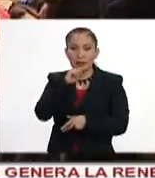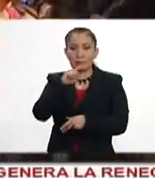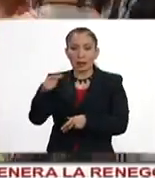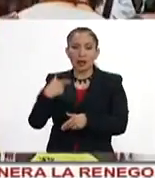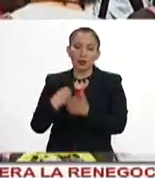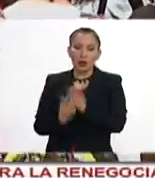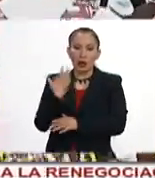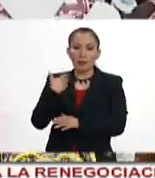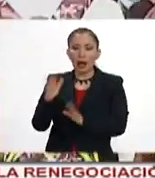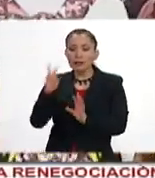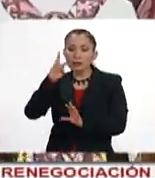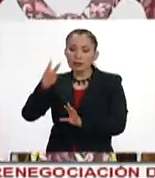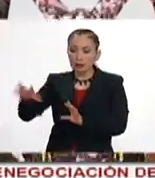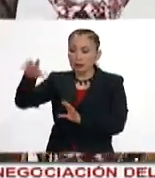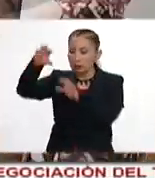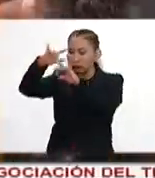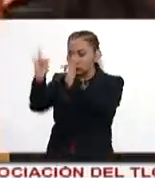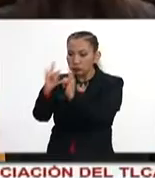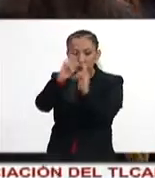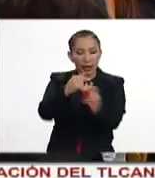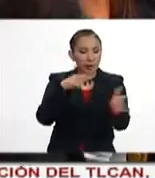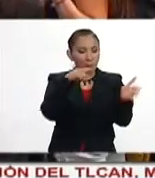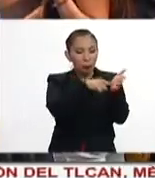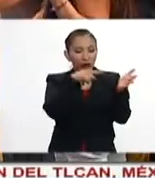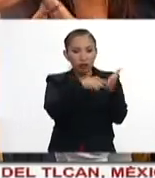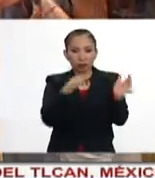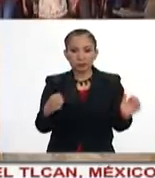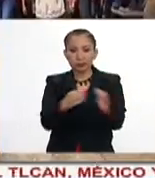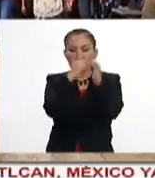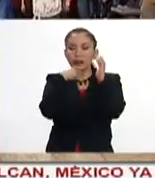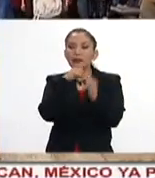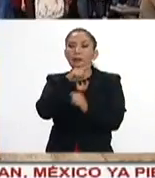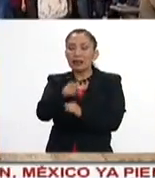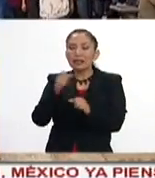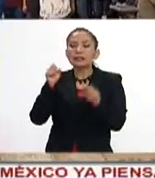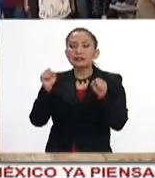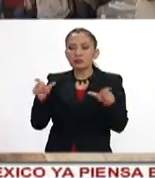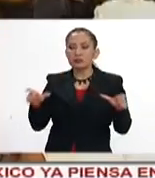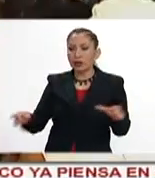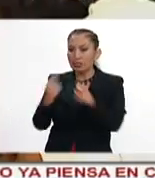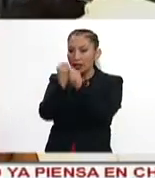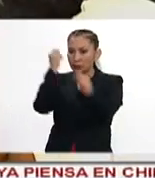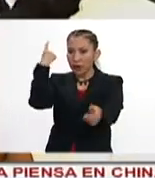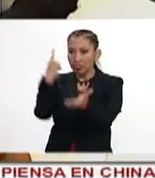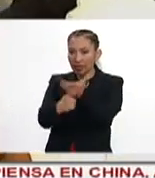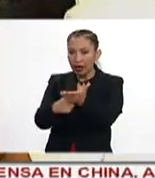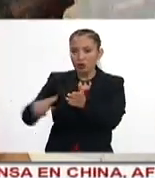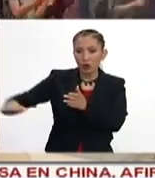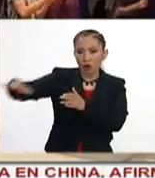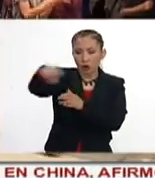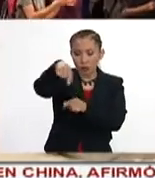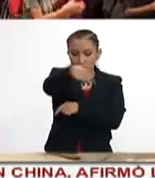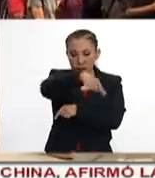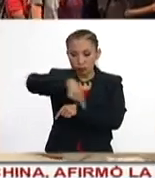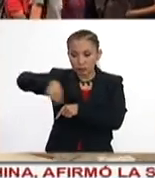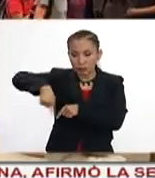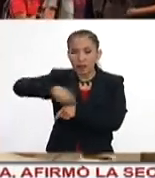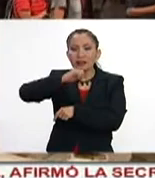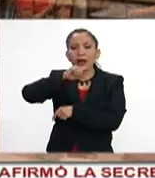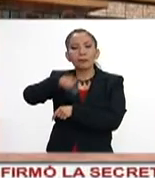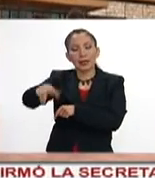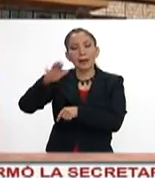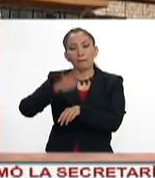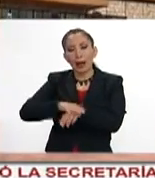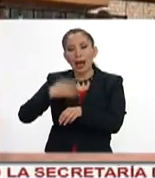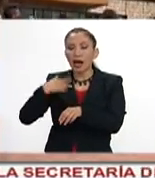instalarán nuevas bases de vigilancia y botones de emergencia. Se mejorará la seguridad del transporte al interior del campus y se